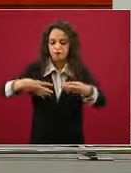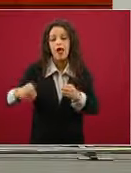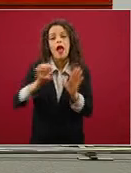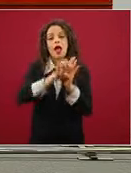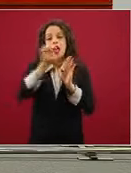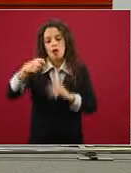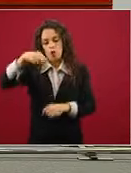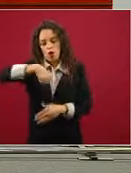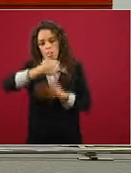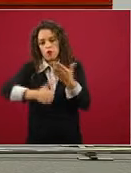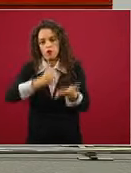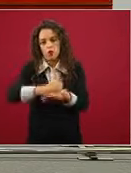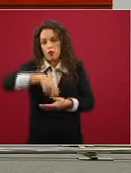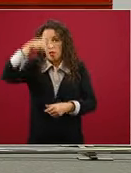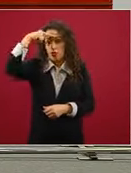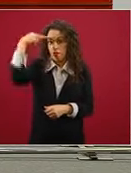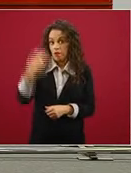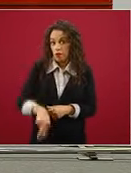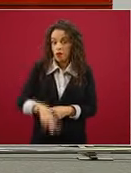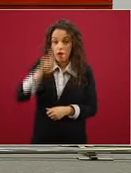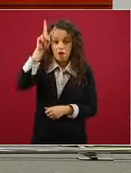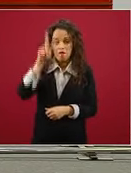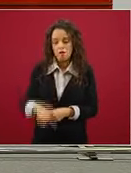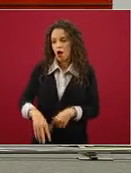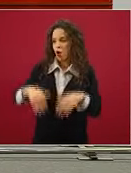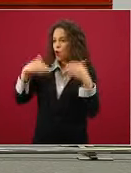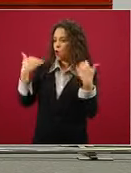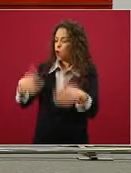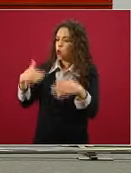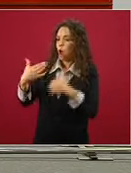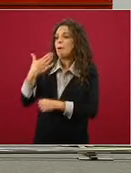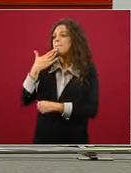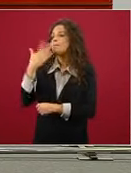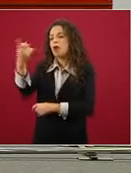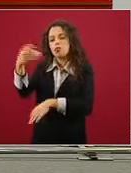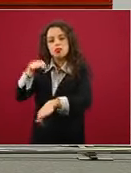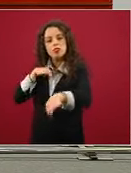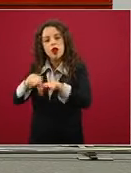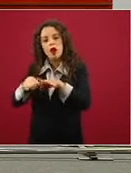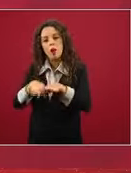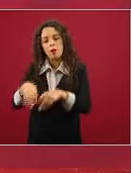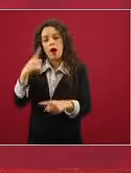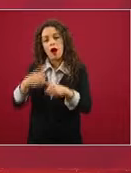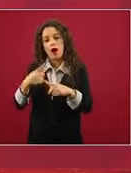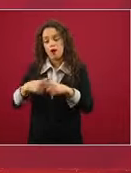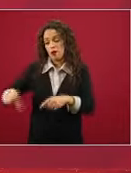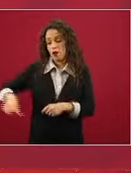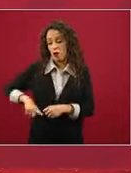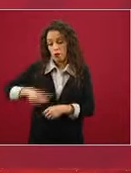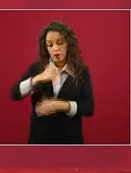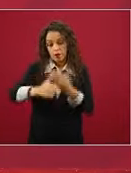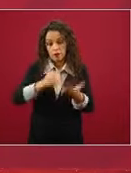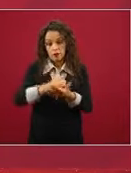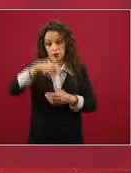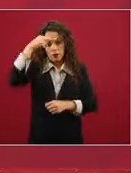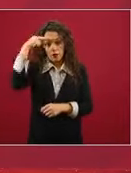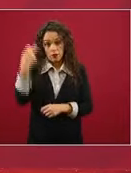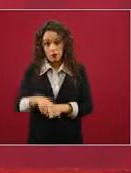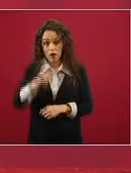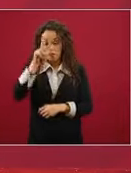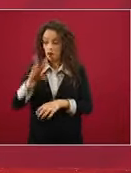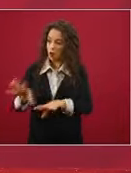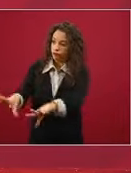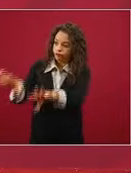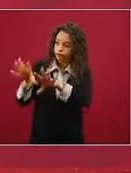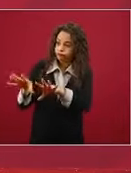El gobierno de la Ciudad de México ha hecho un espléndido trabajo, lo hemos dicho una y otra vez, nos parece uno de los ejemplos más